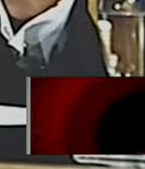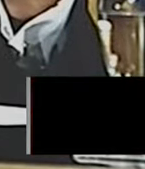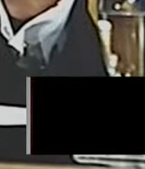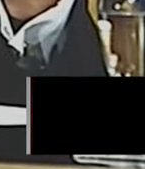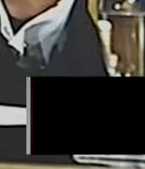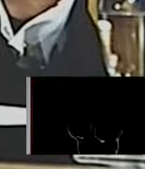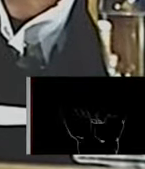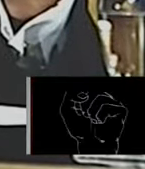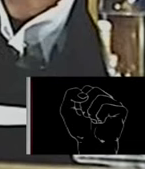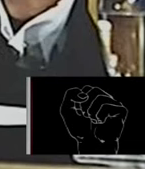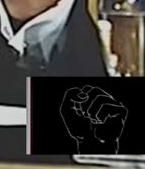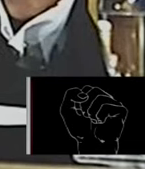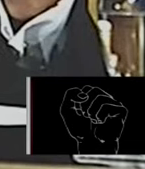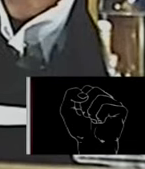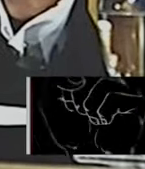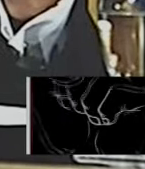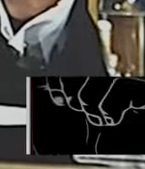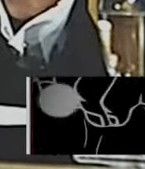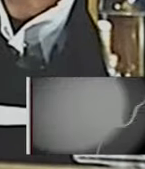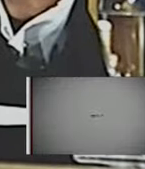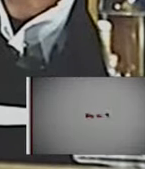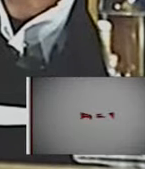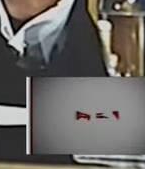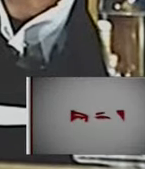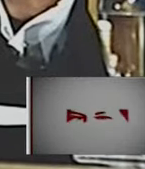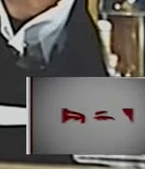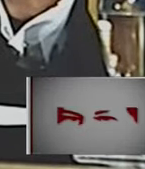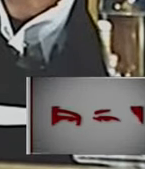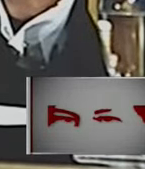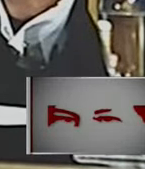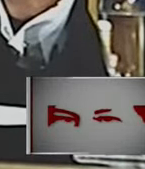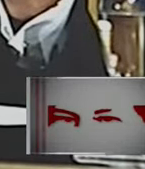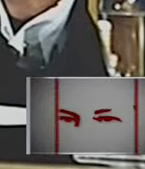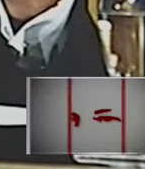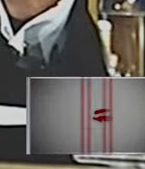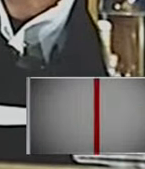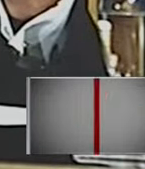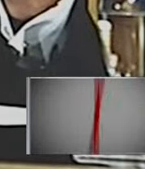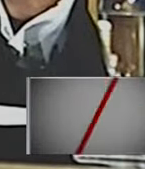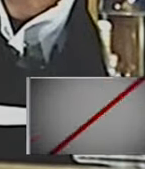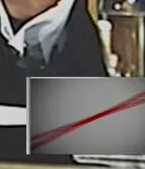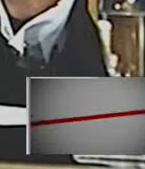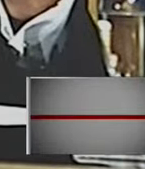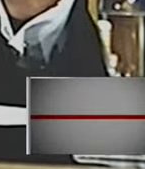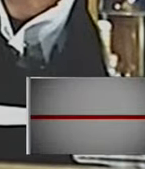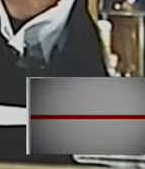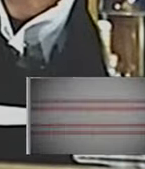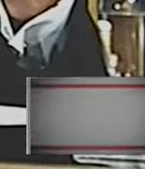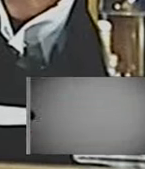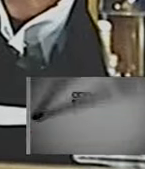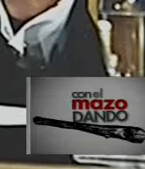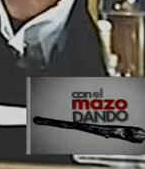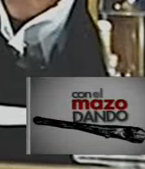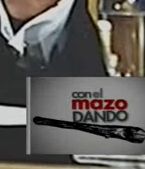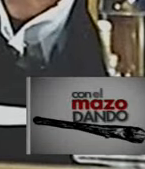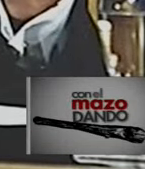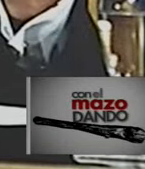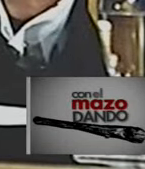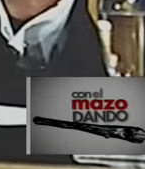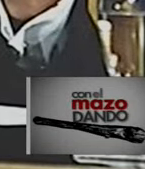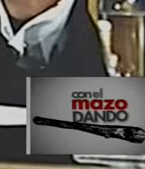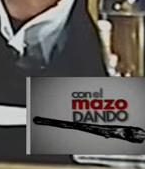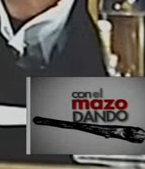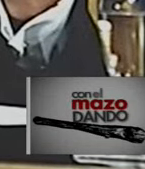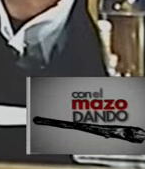salir a decir estaba en contra de los gobiernos de la Cuarta República. Lo agarraban, se lo llevaban preso,